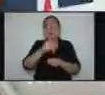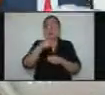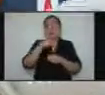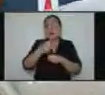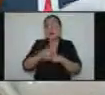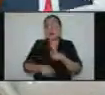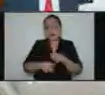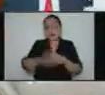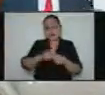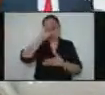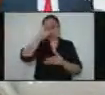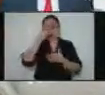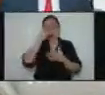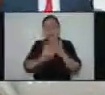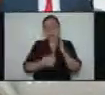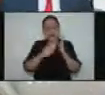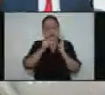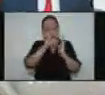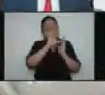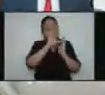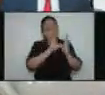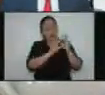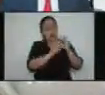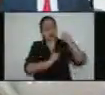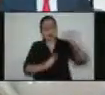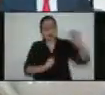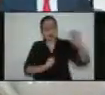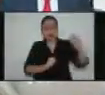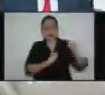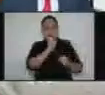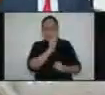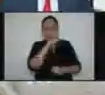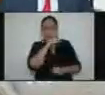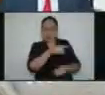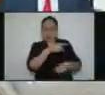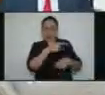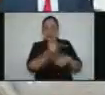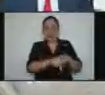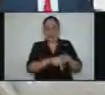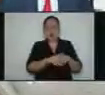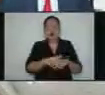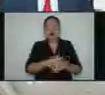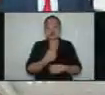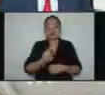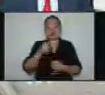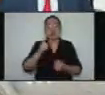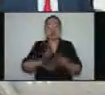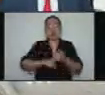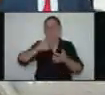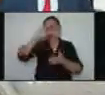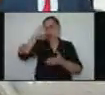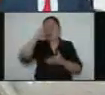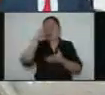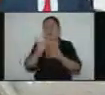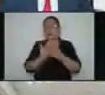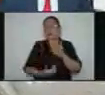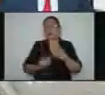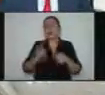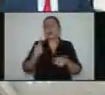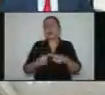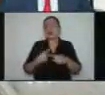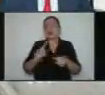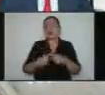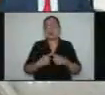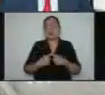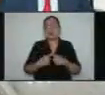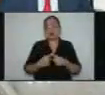violar artículos constitucionales. Es el riesgo, porque quienes lo violan somos las personas